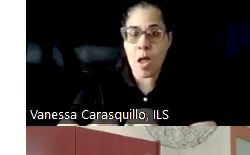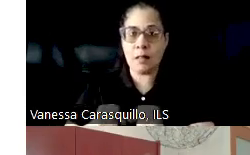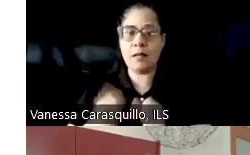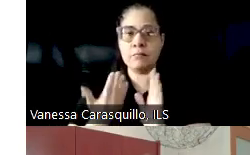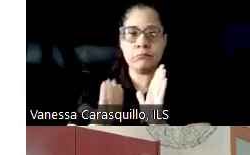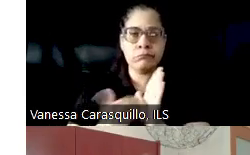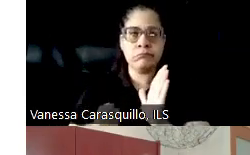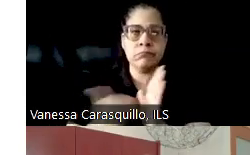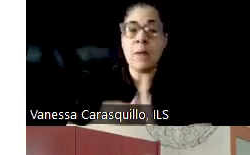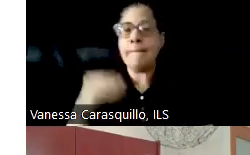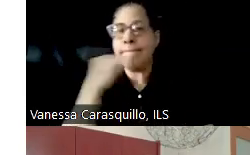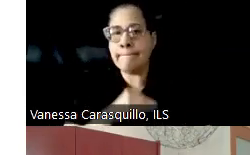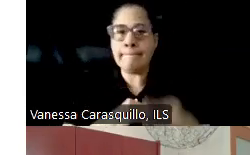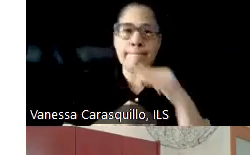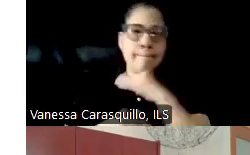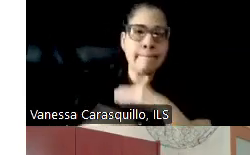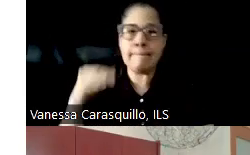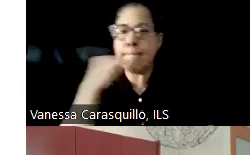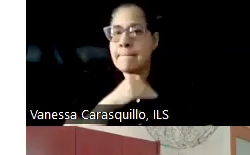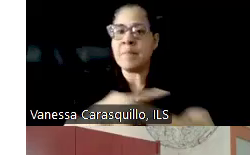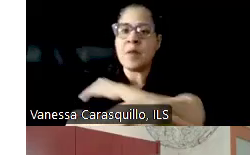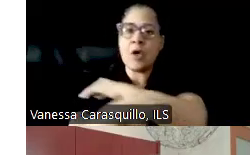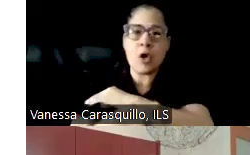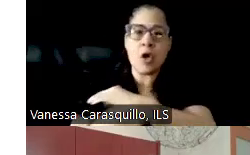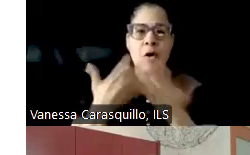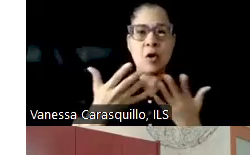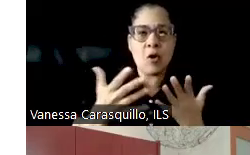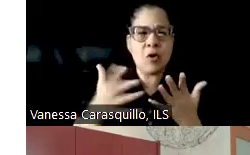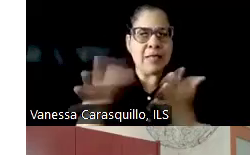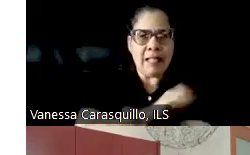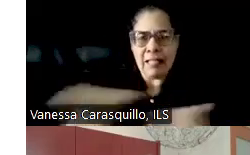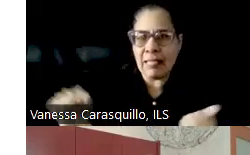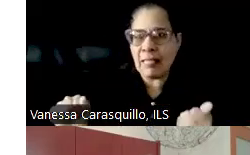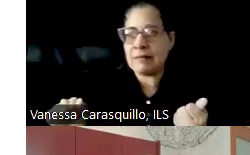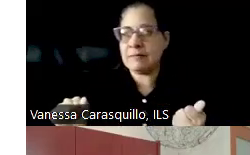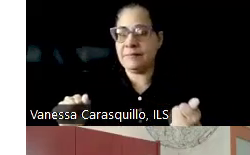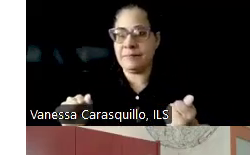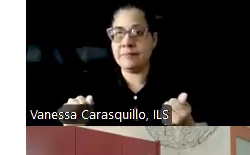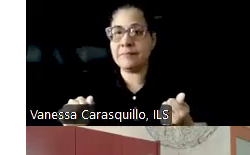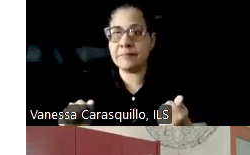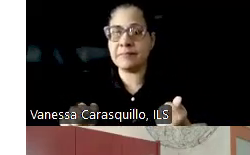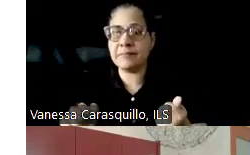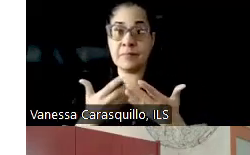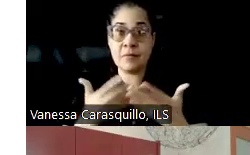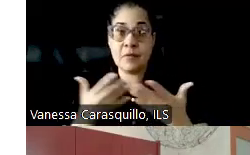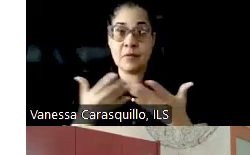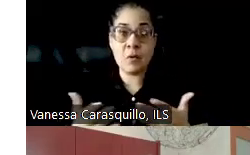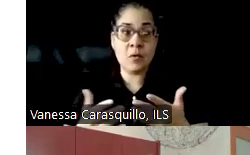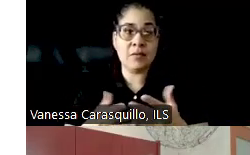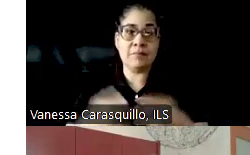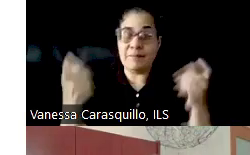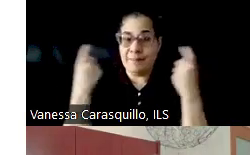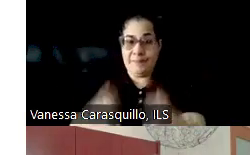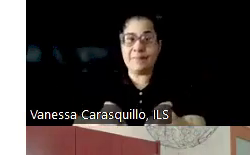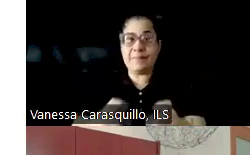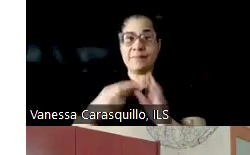mentiras constantes, robo, destrucción de la propiedad, violaciones graves de las normas, y son